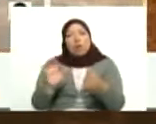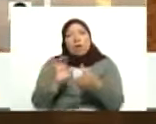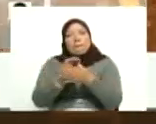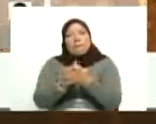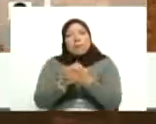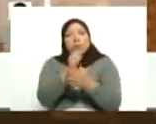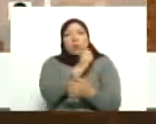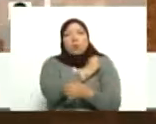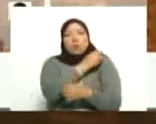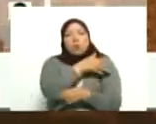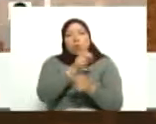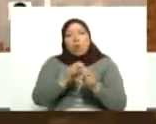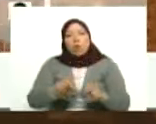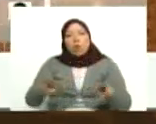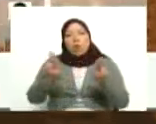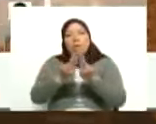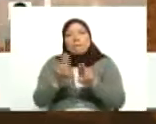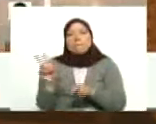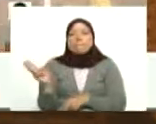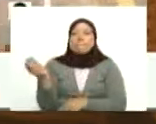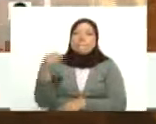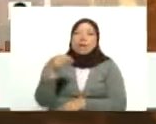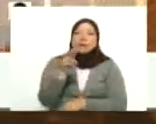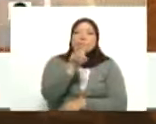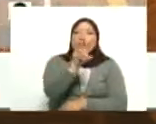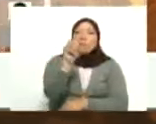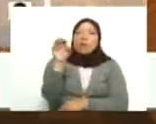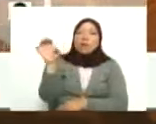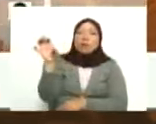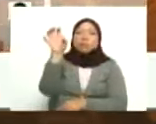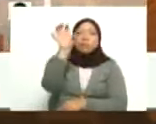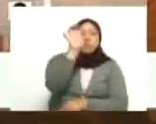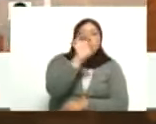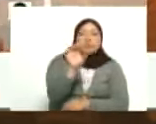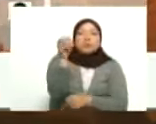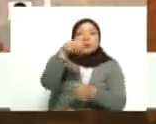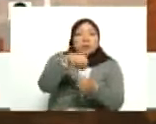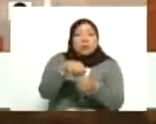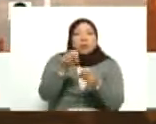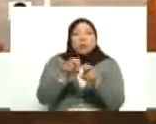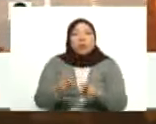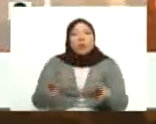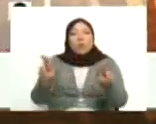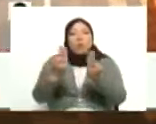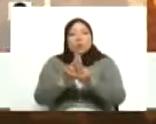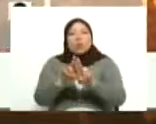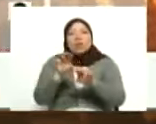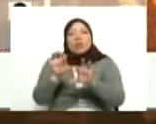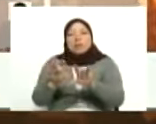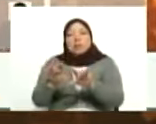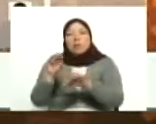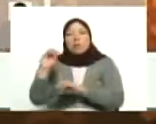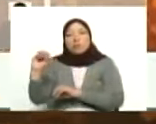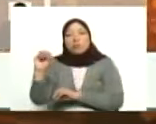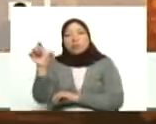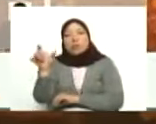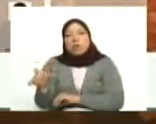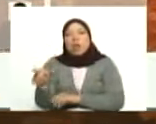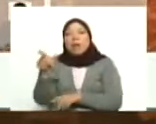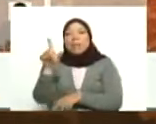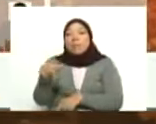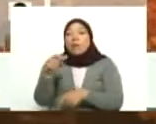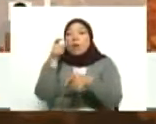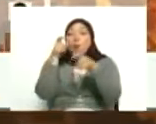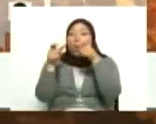la Carta de Naciones Unidas, más de 20 países de miembros de Naciones Unidas. También hemos pedido al secretario general, al Consejo de Seguridad y a la